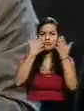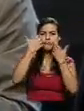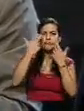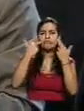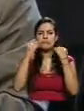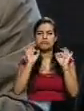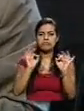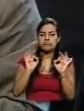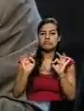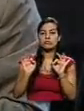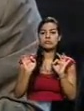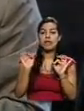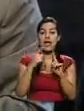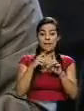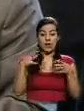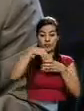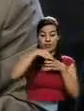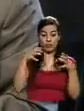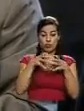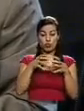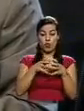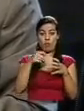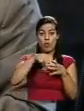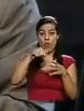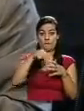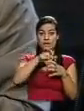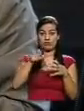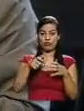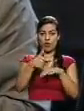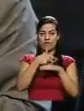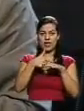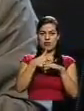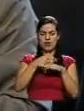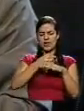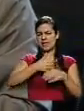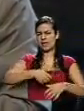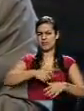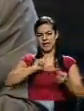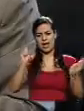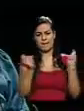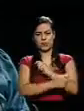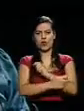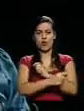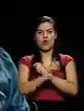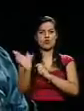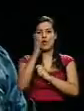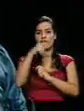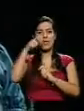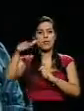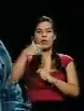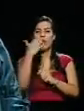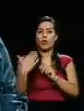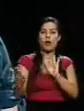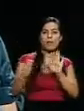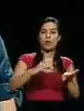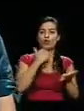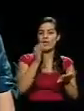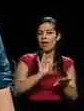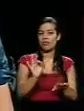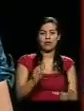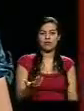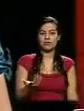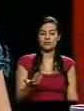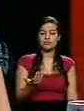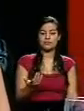conflicto. El cabildo que proclamó la Junta Suprema de Caracas no tenía a su favor el respaldo unánime de la sociedad.